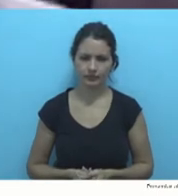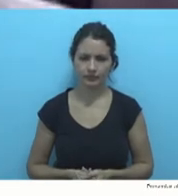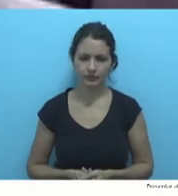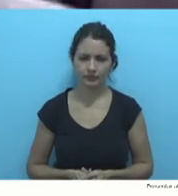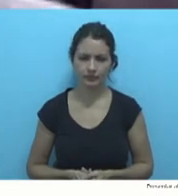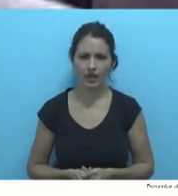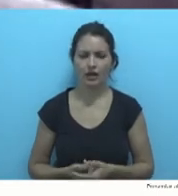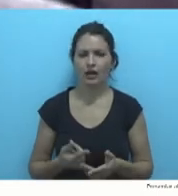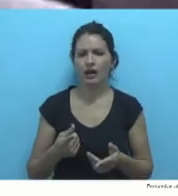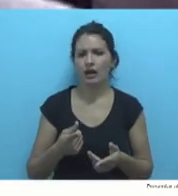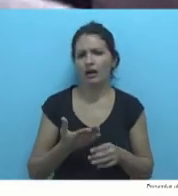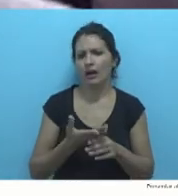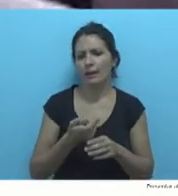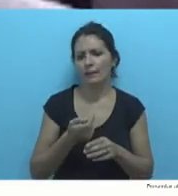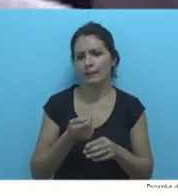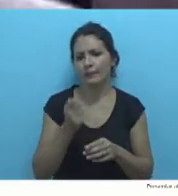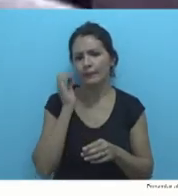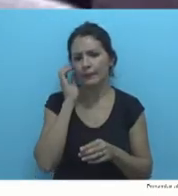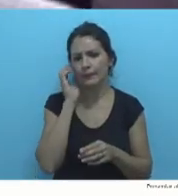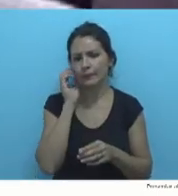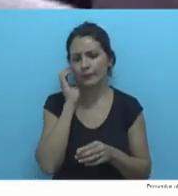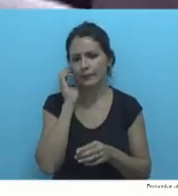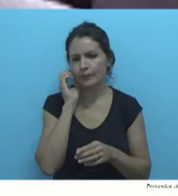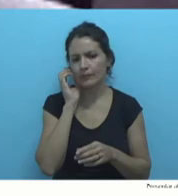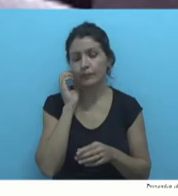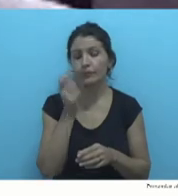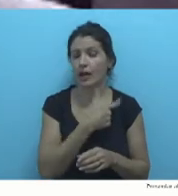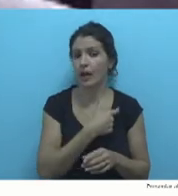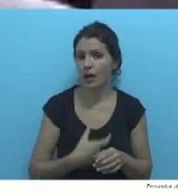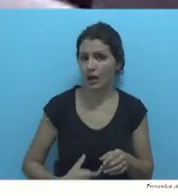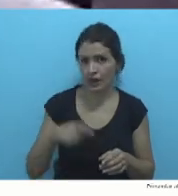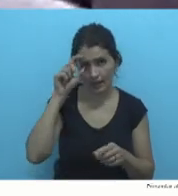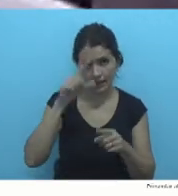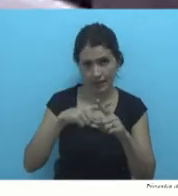lo tuvo que hacer Hermes Vino. Logró la decisión, es cierto que